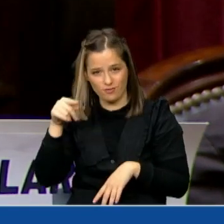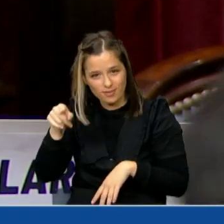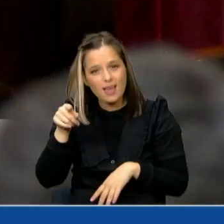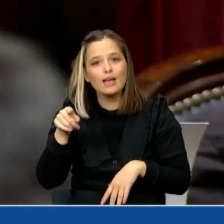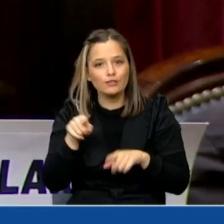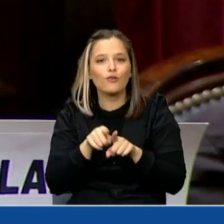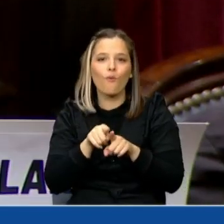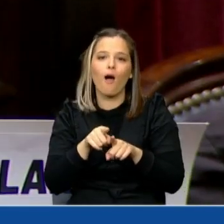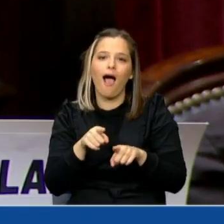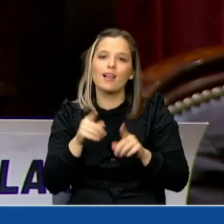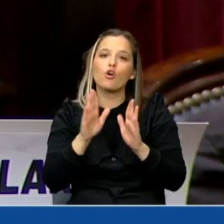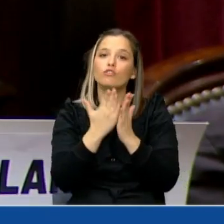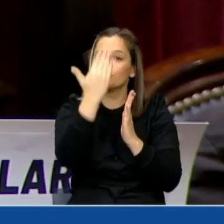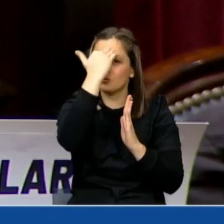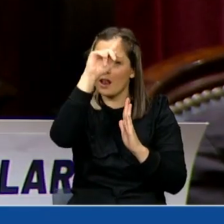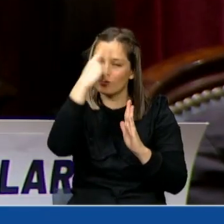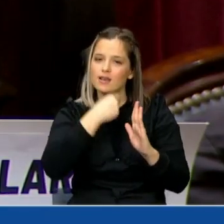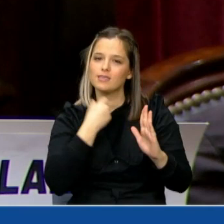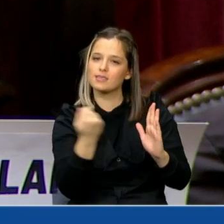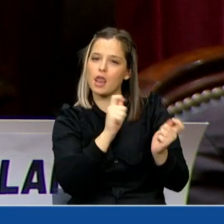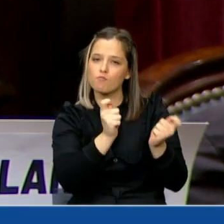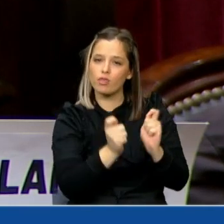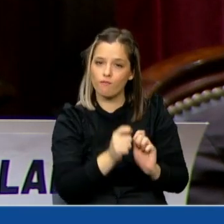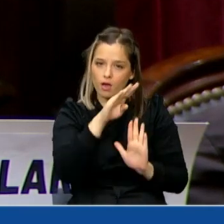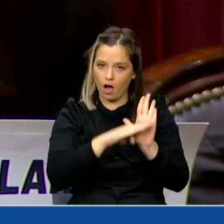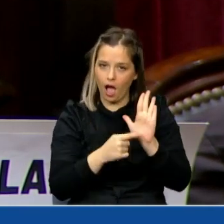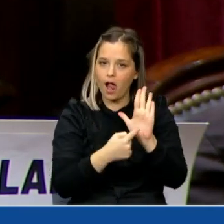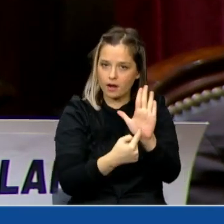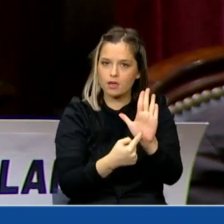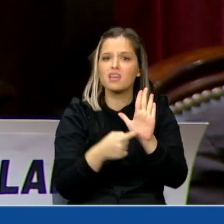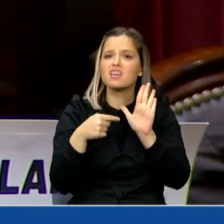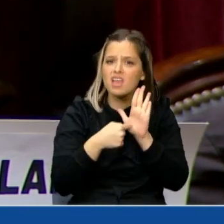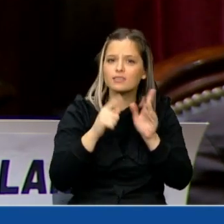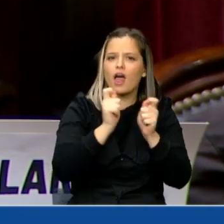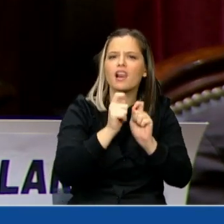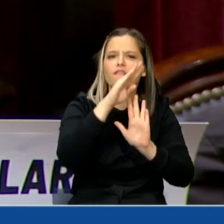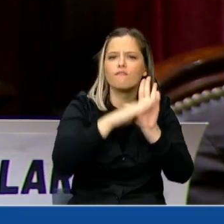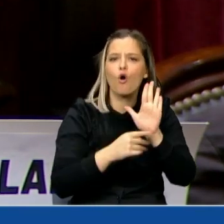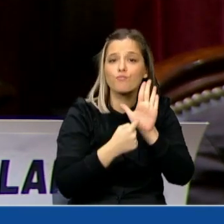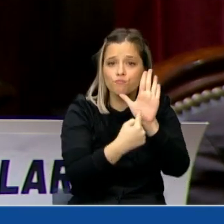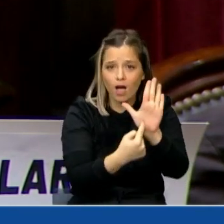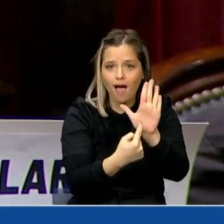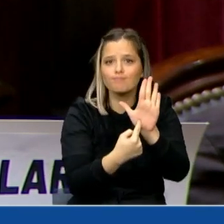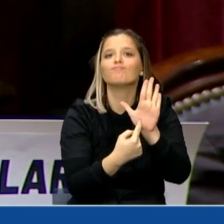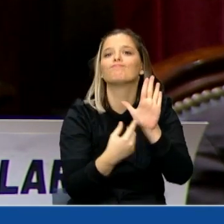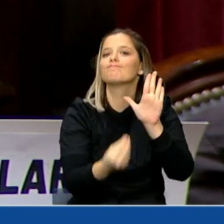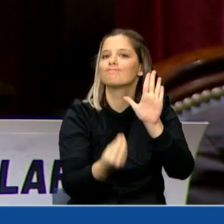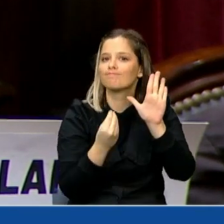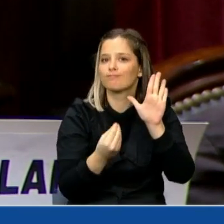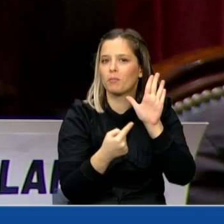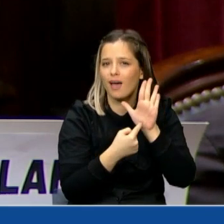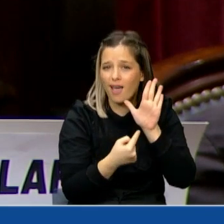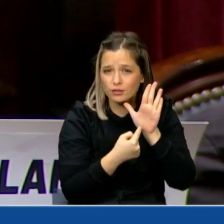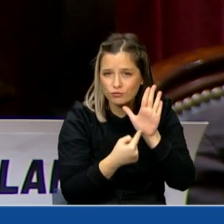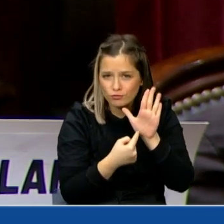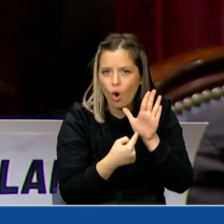porque le dieron la llave para esta reforma constitucional, y es una reforma que va en contra del